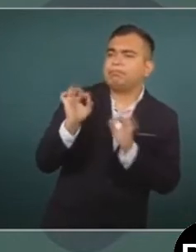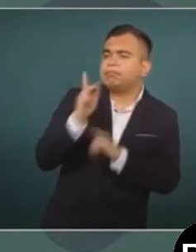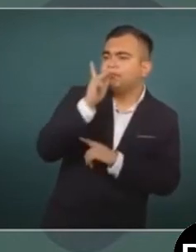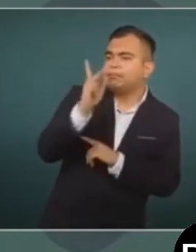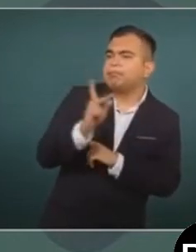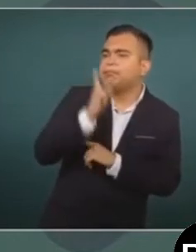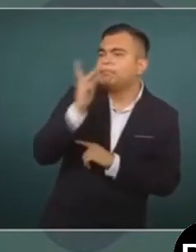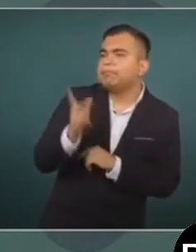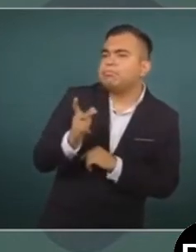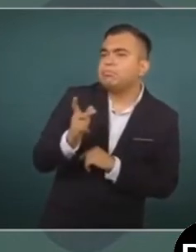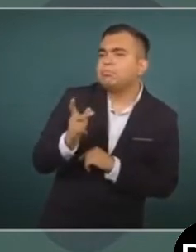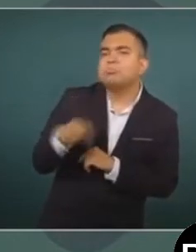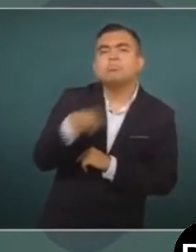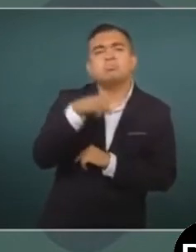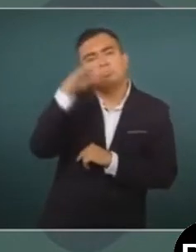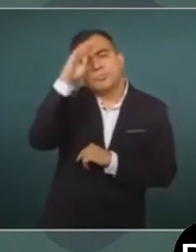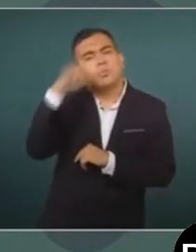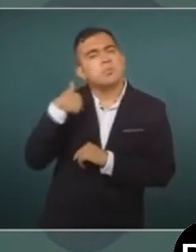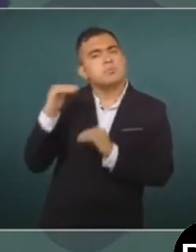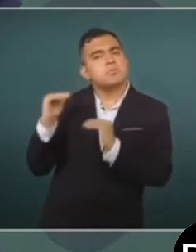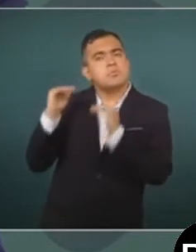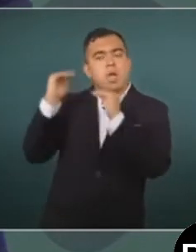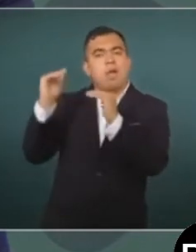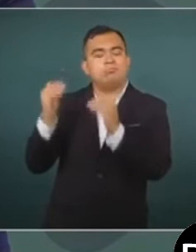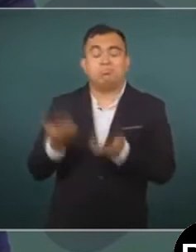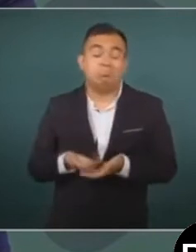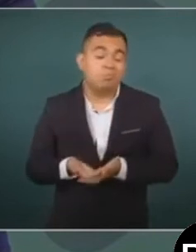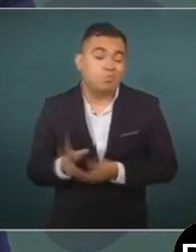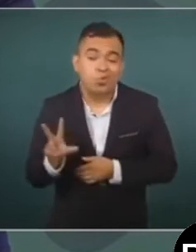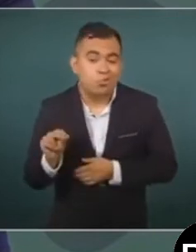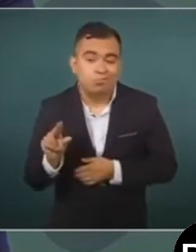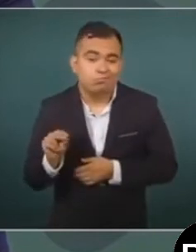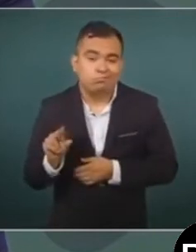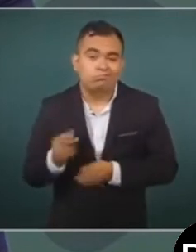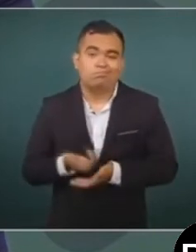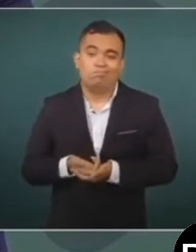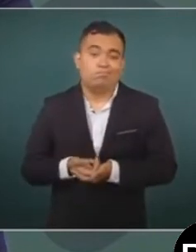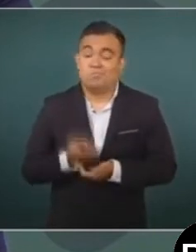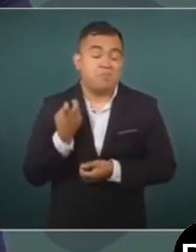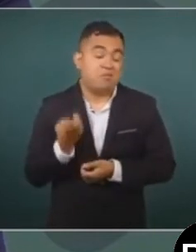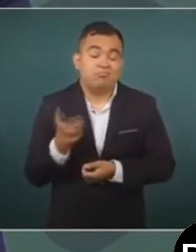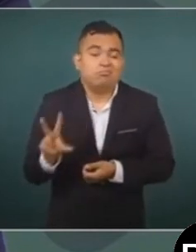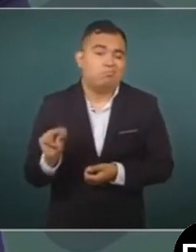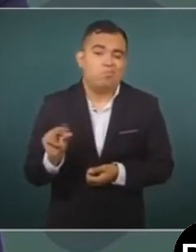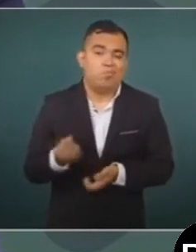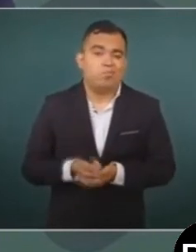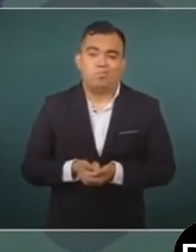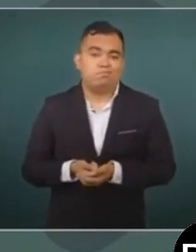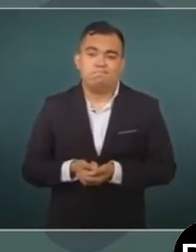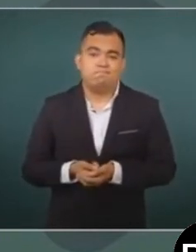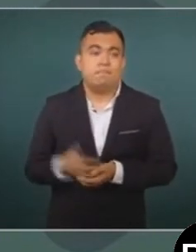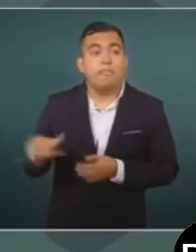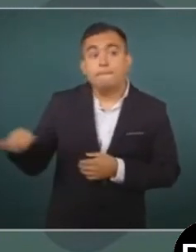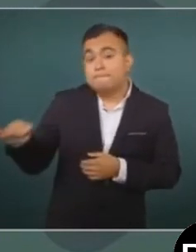y pensamos que ya somos superiores. Pues no, no es así. La